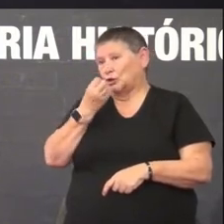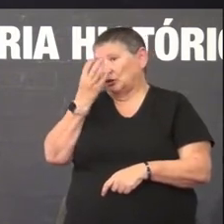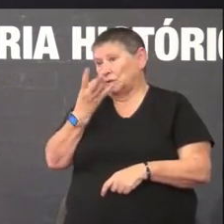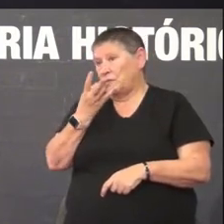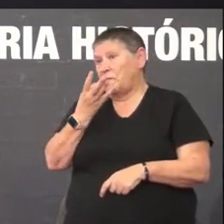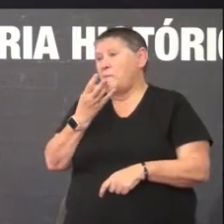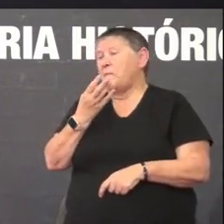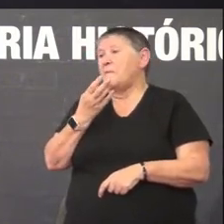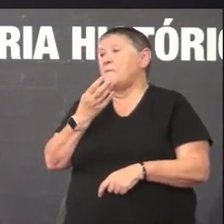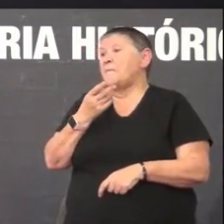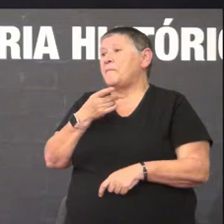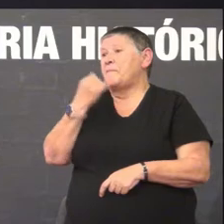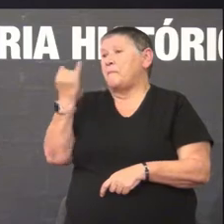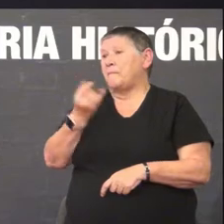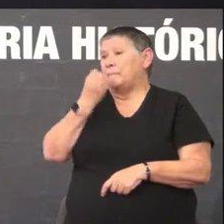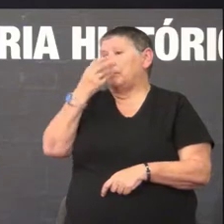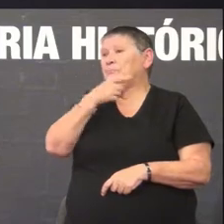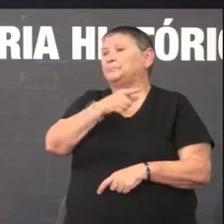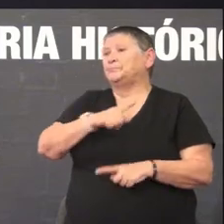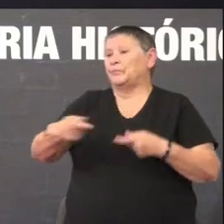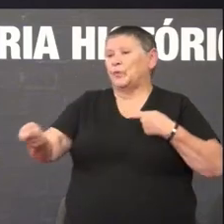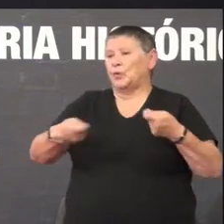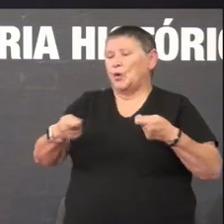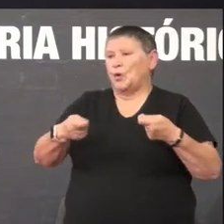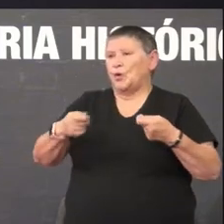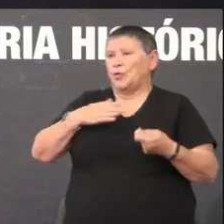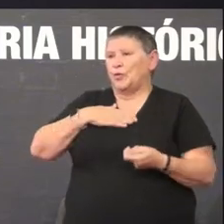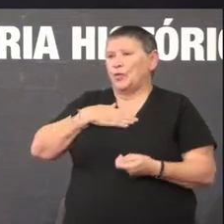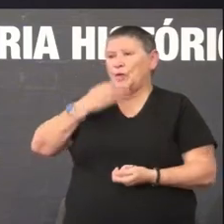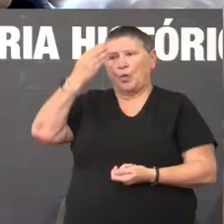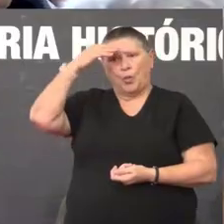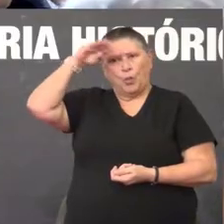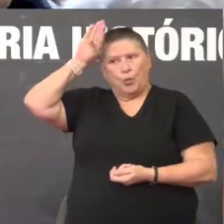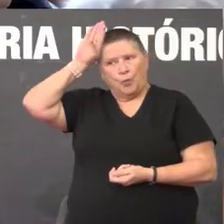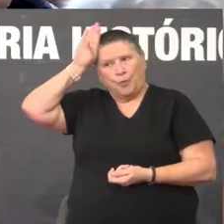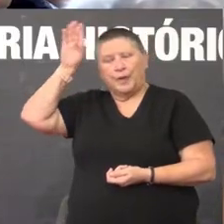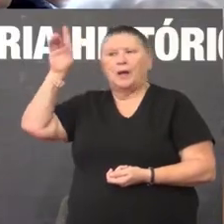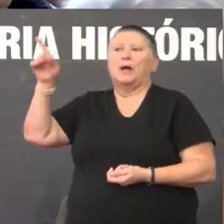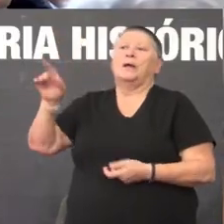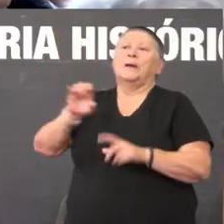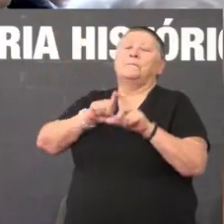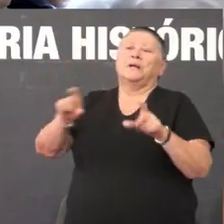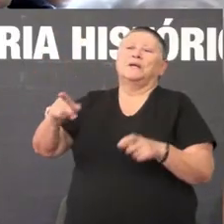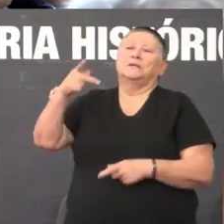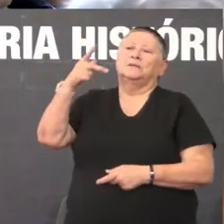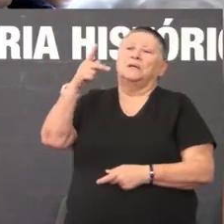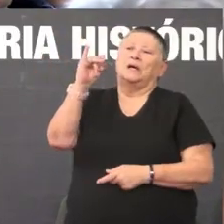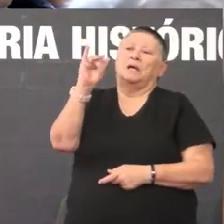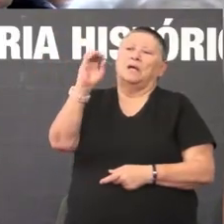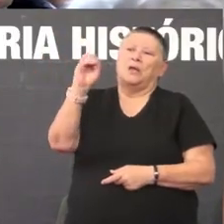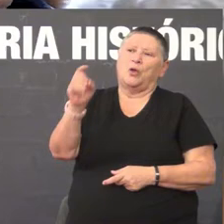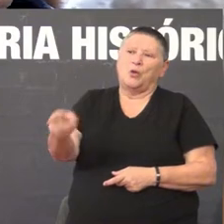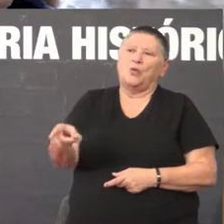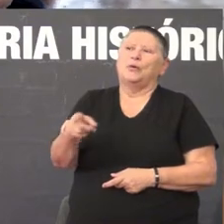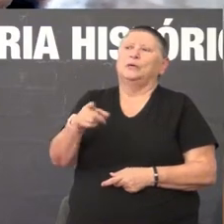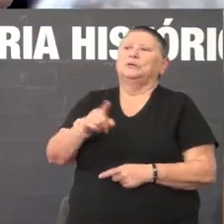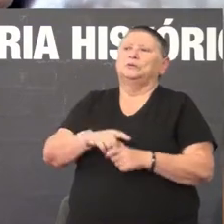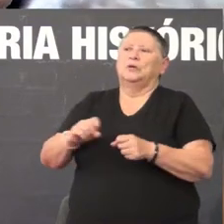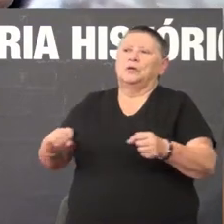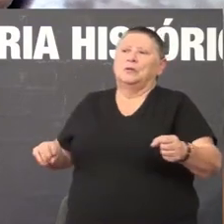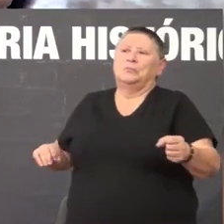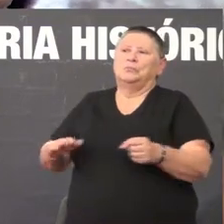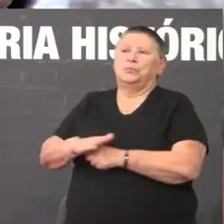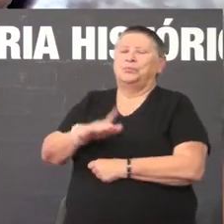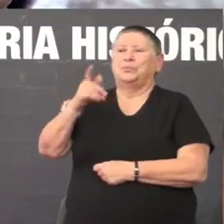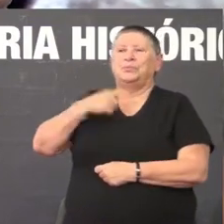Javier de la Rosa tiene unos negocios en Kuwait, tiene la empresa Kio, se produce aquella invasión de Irak